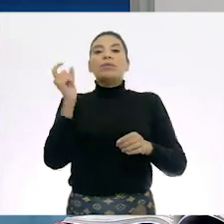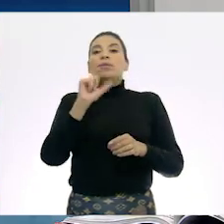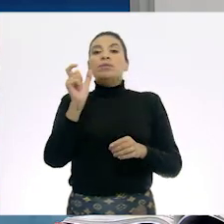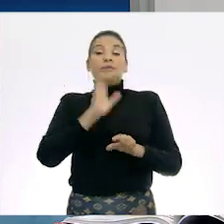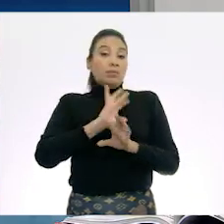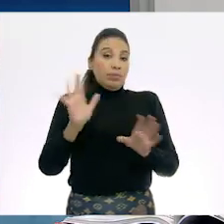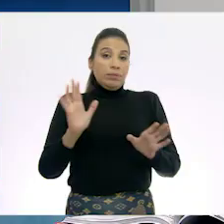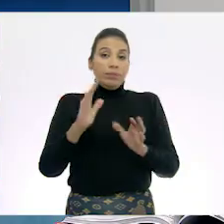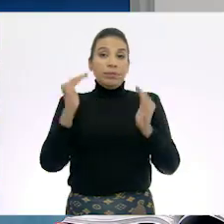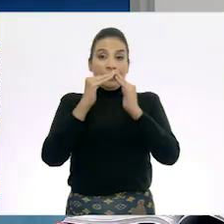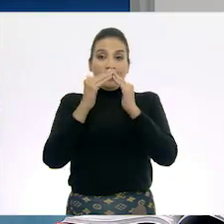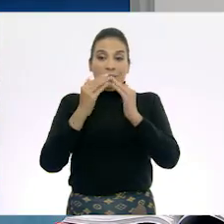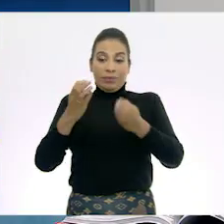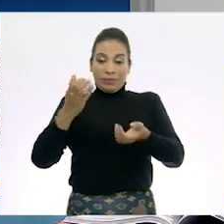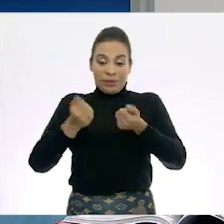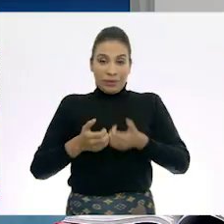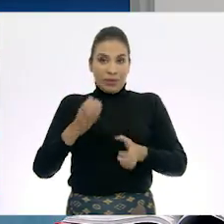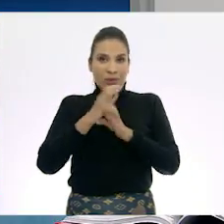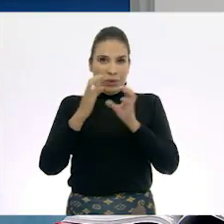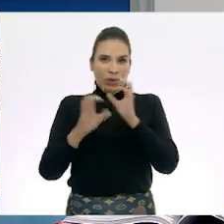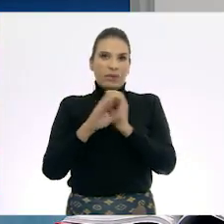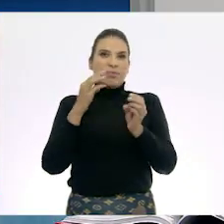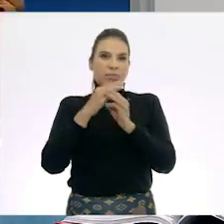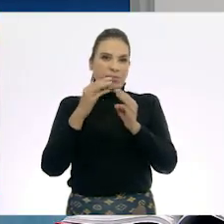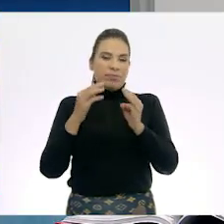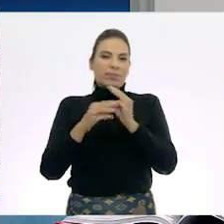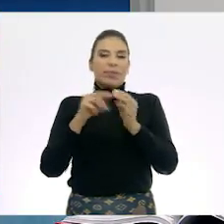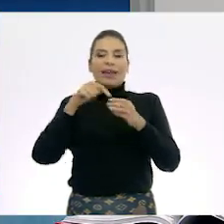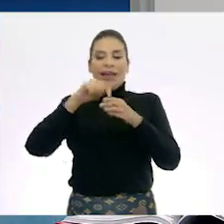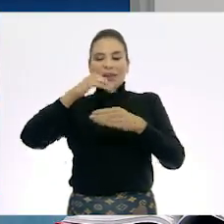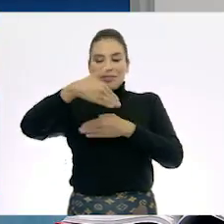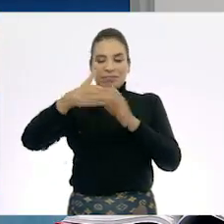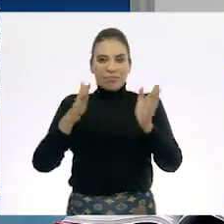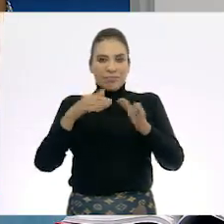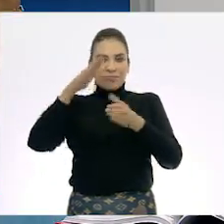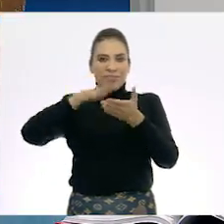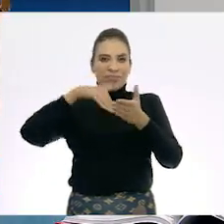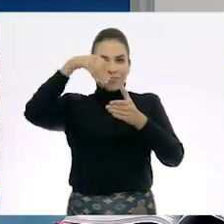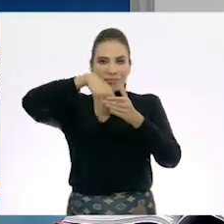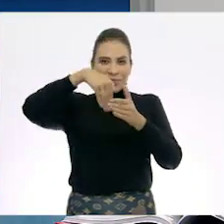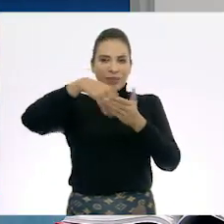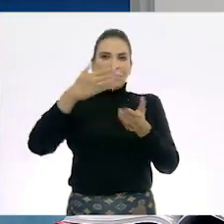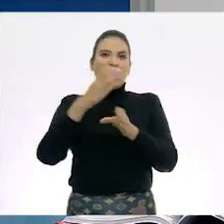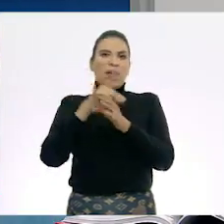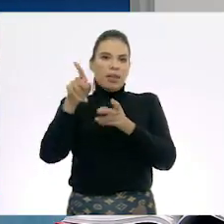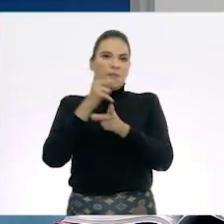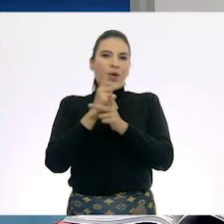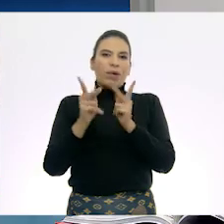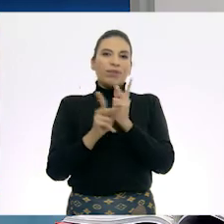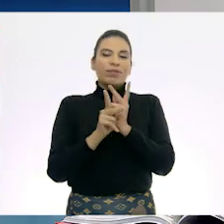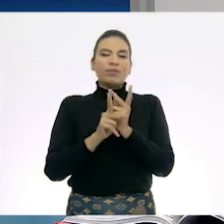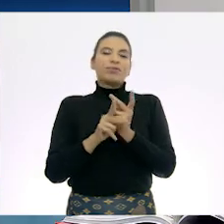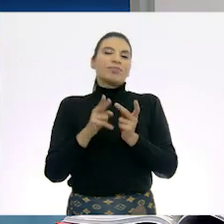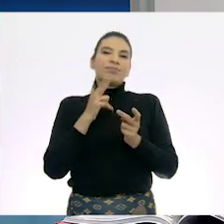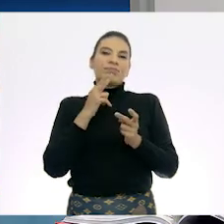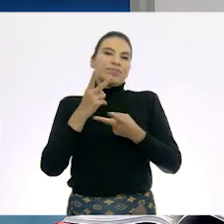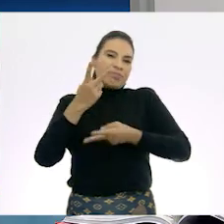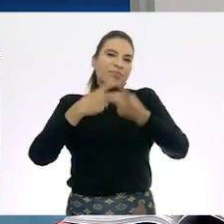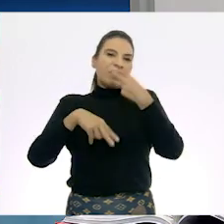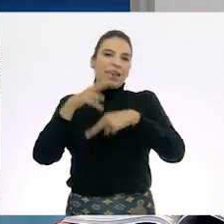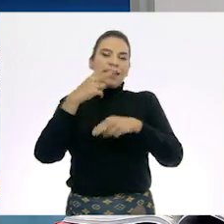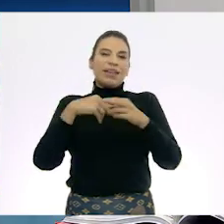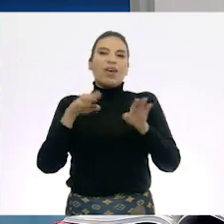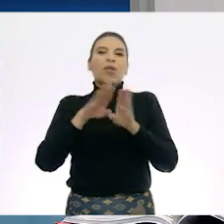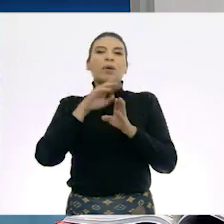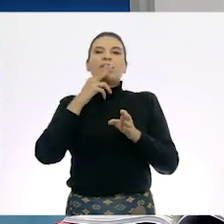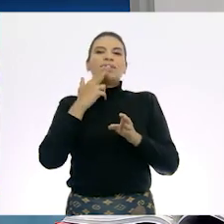los tenemos en casa, pues también la envoltura, todo lo que venga con este producto, va a generar también un